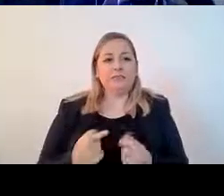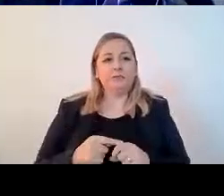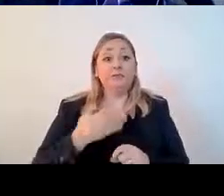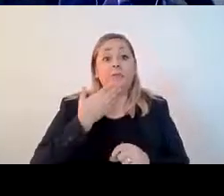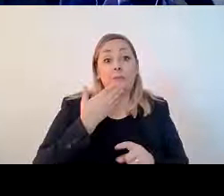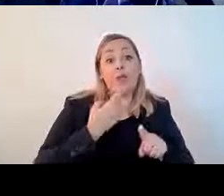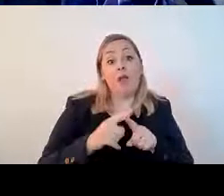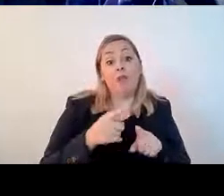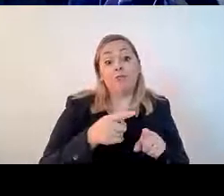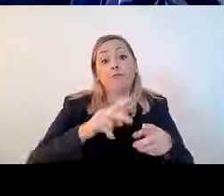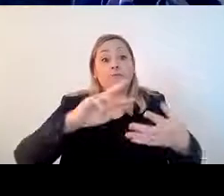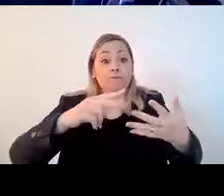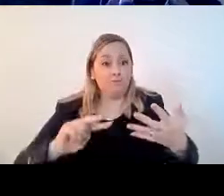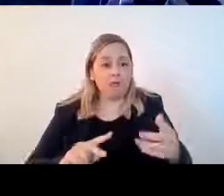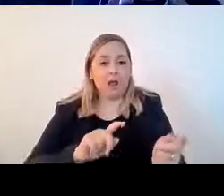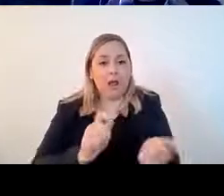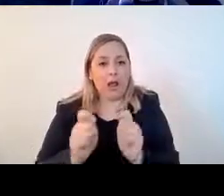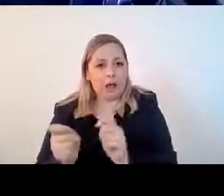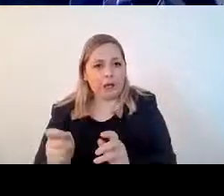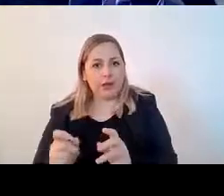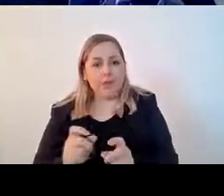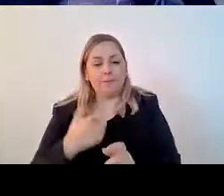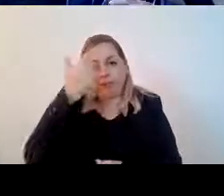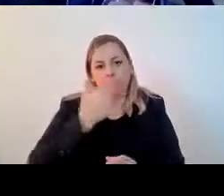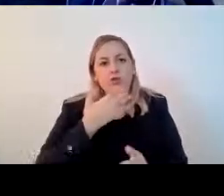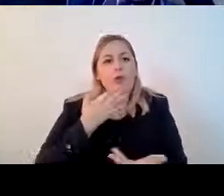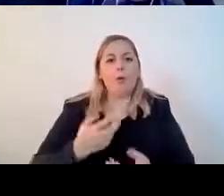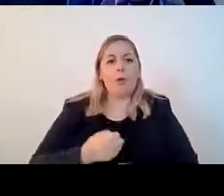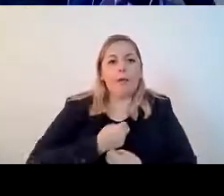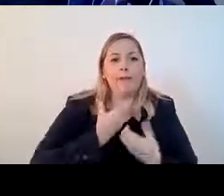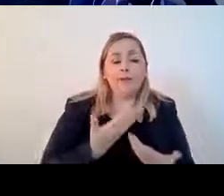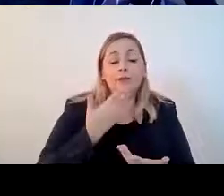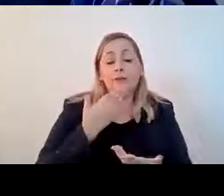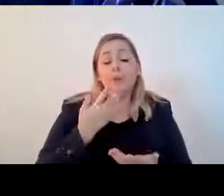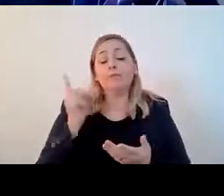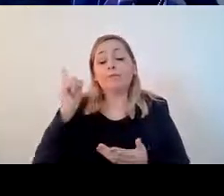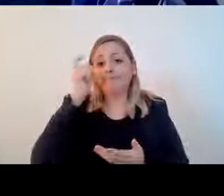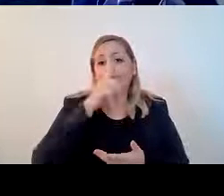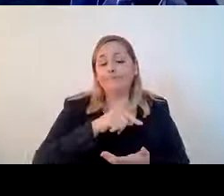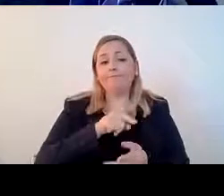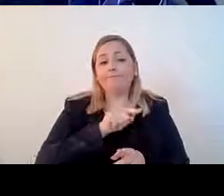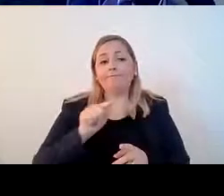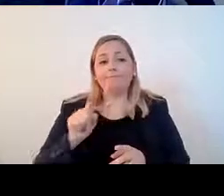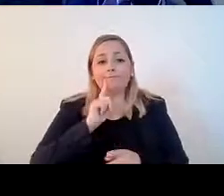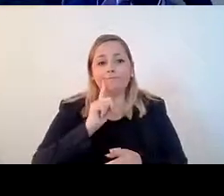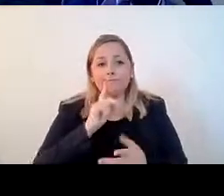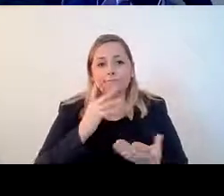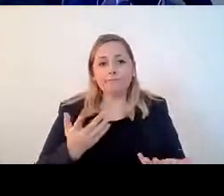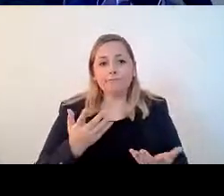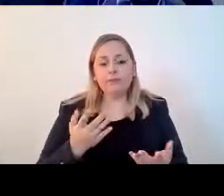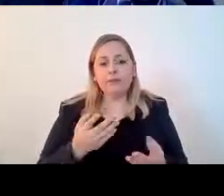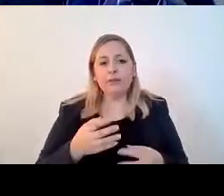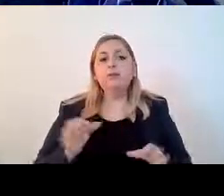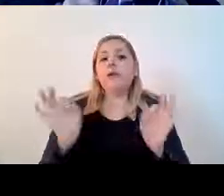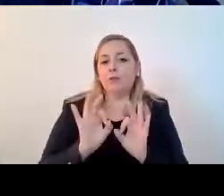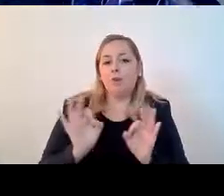las personas, tanto para expresarse como las dificultades que encuentran. Entonces se